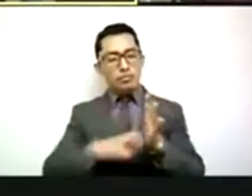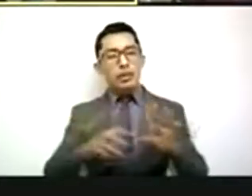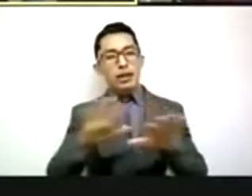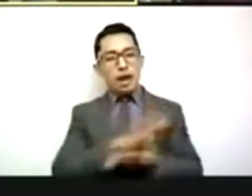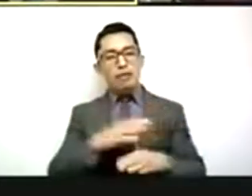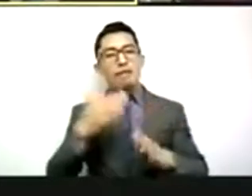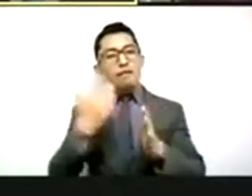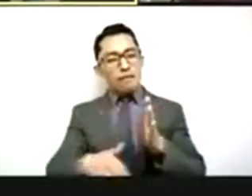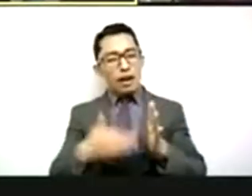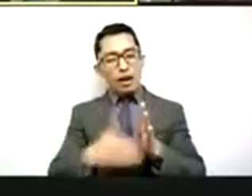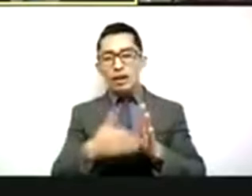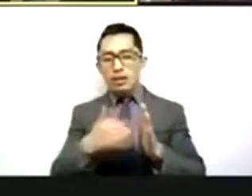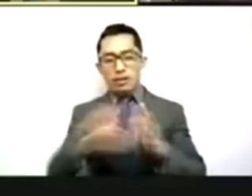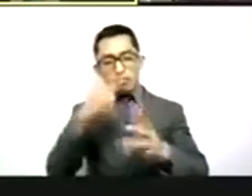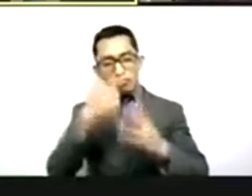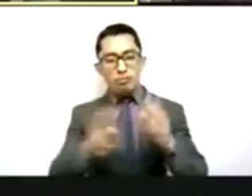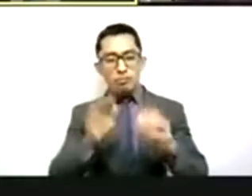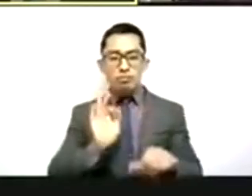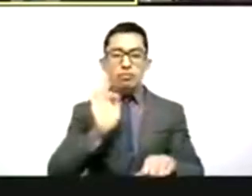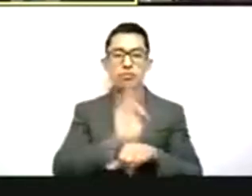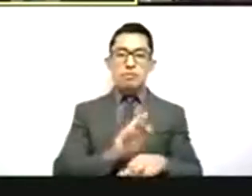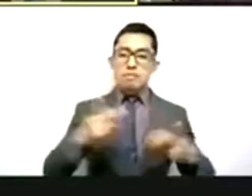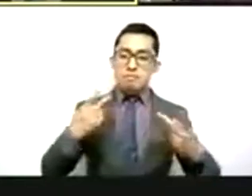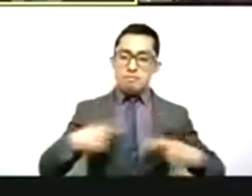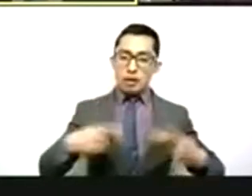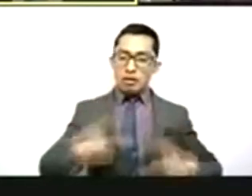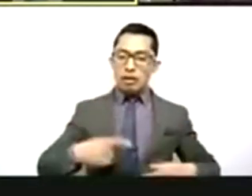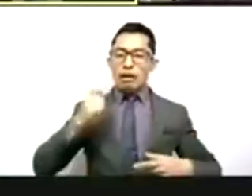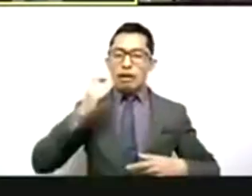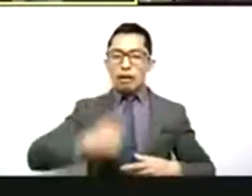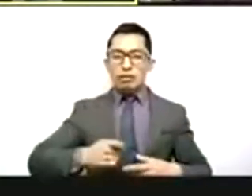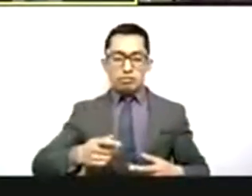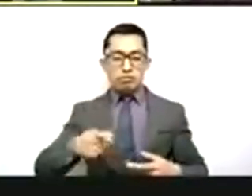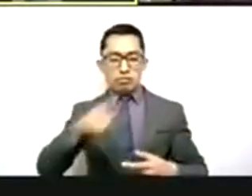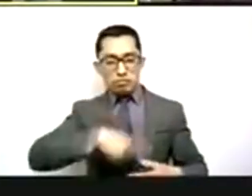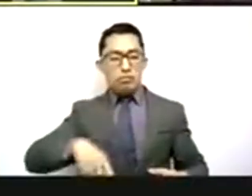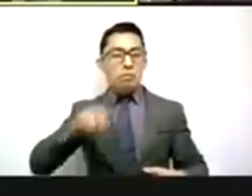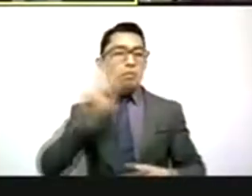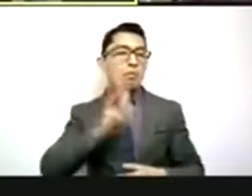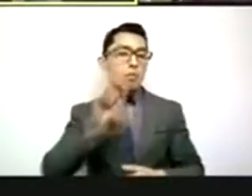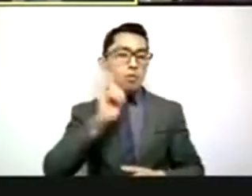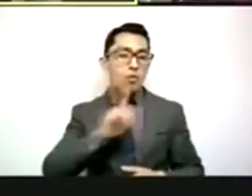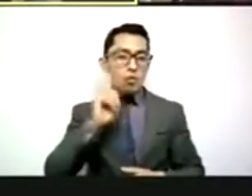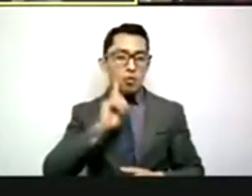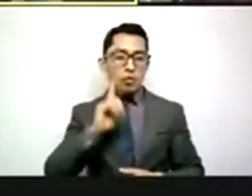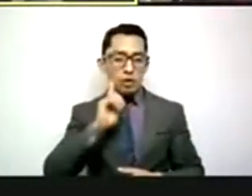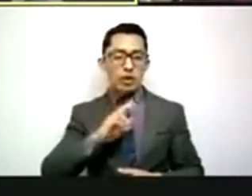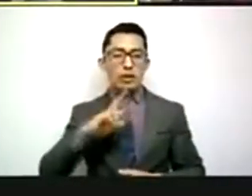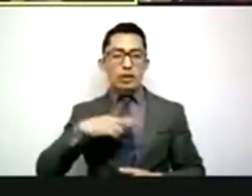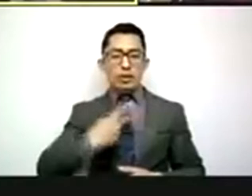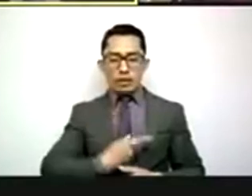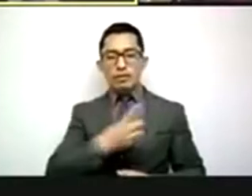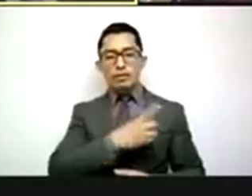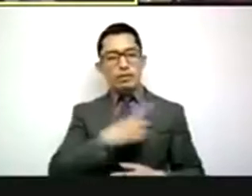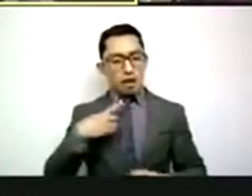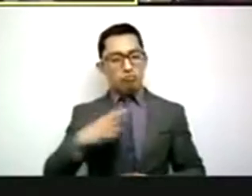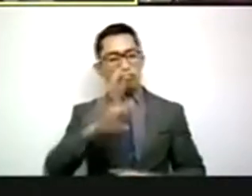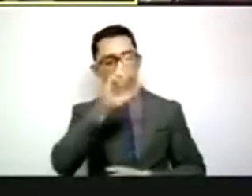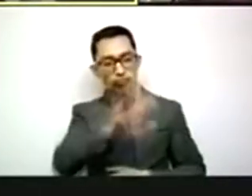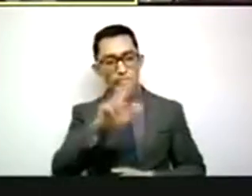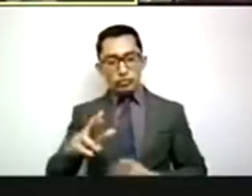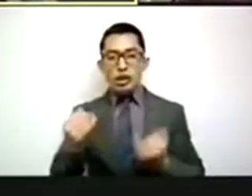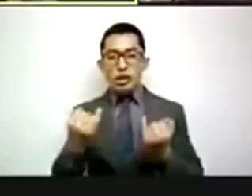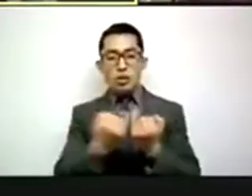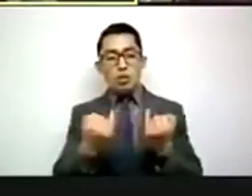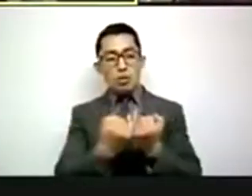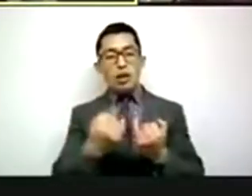protección a la dignidad y a la integridad de las mujeres transgénero. También pide generar una hoja